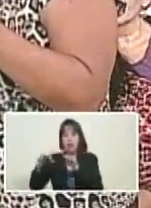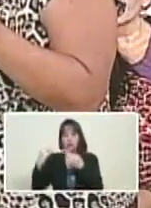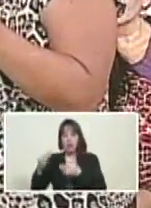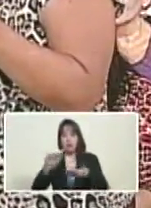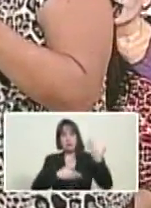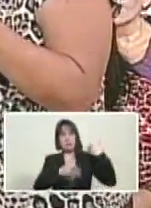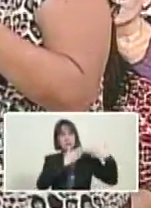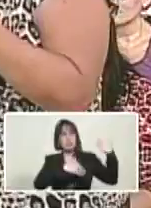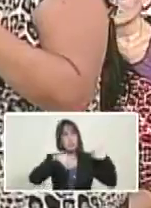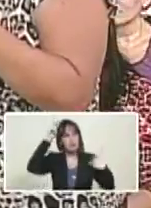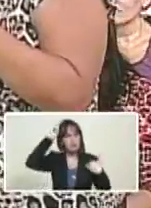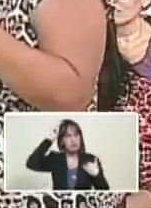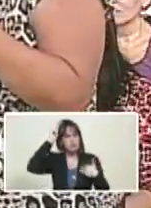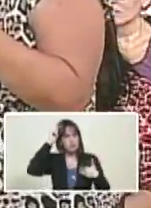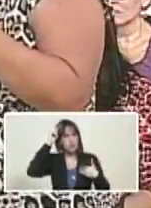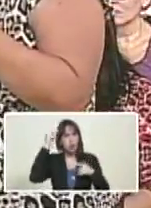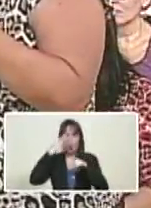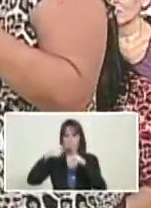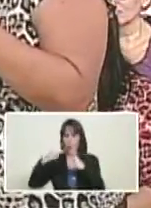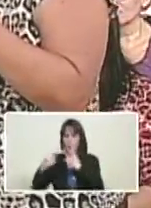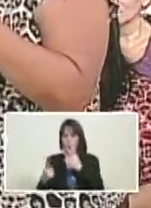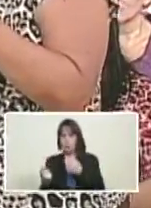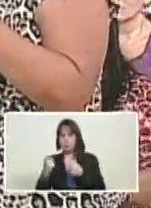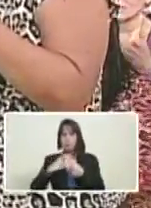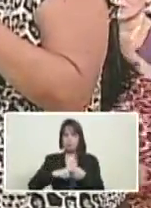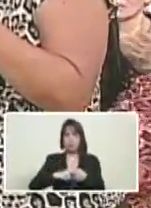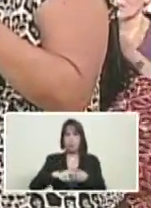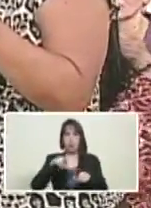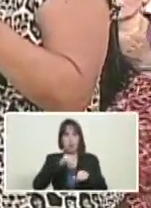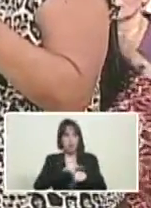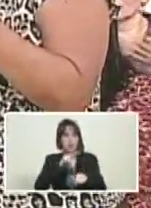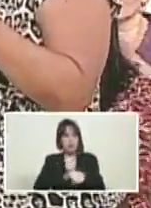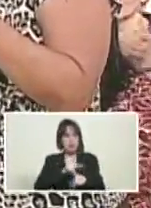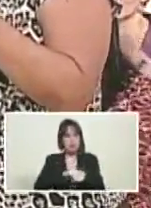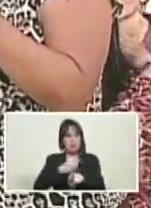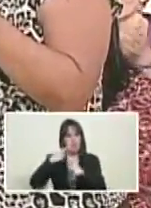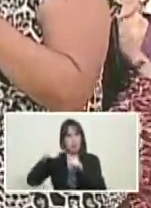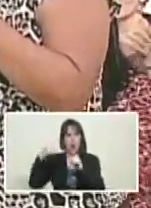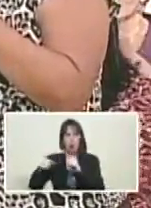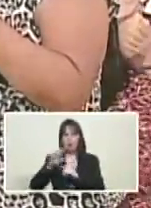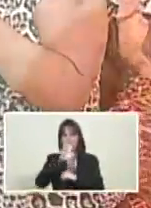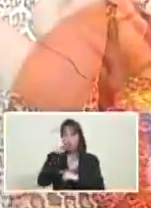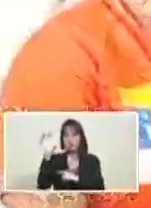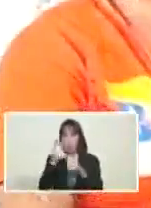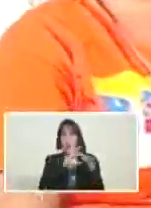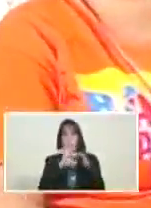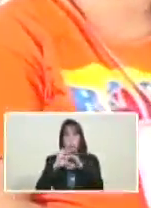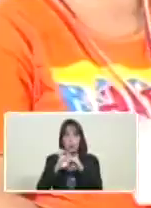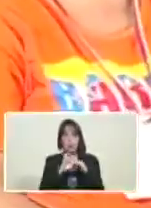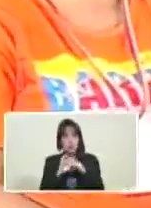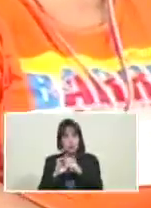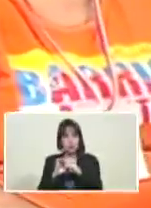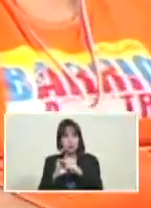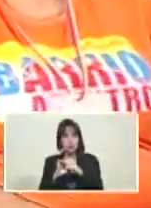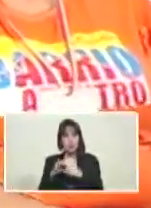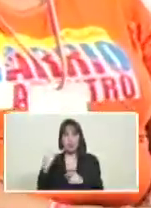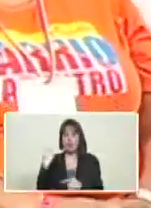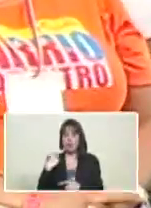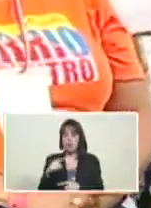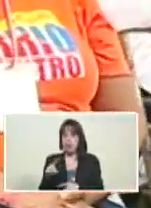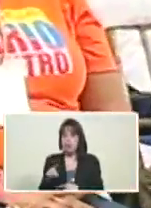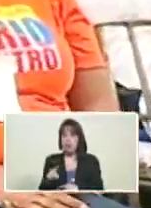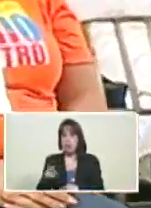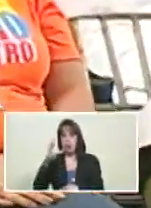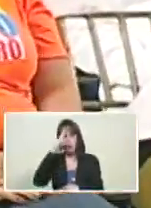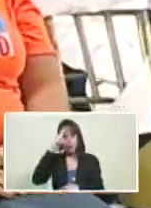ancestral, y las terapias complementarias, medicina occidental o la combinación de esta, teniendo en cuenta